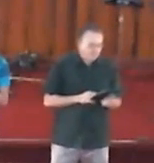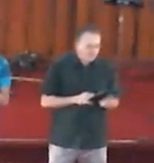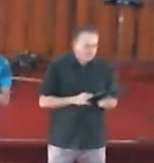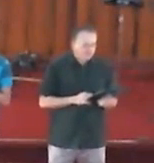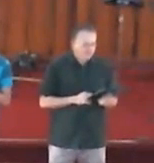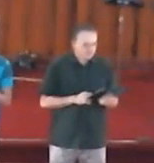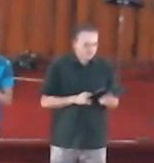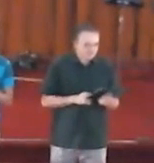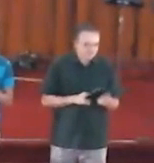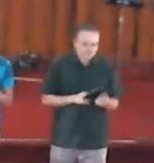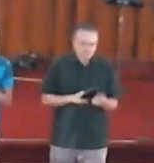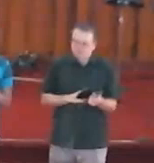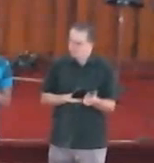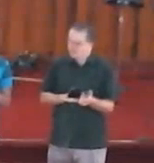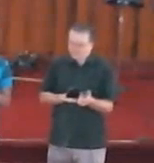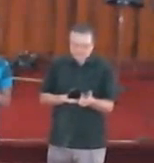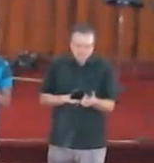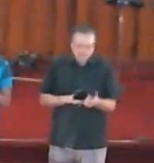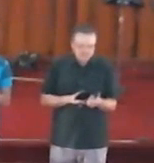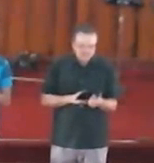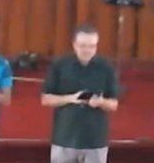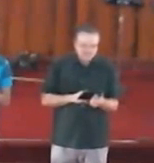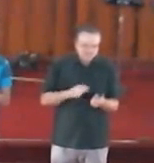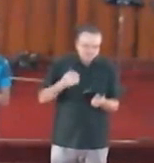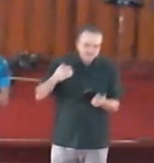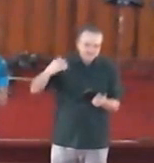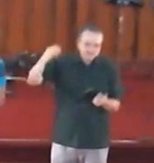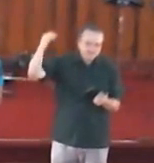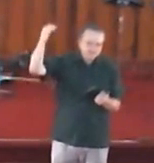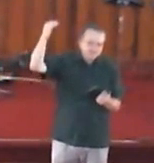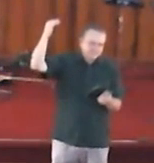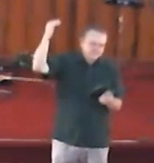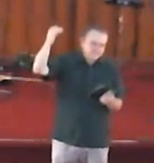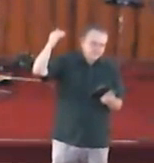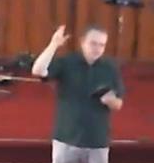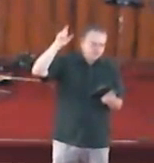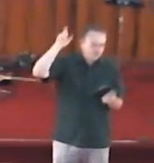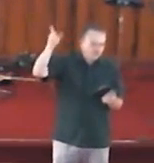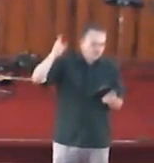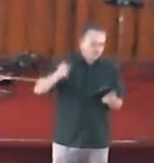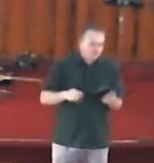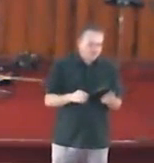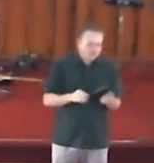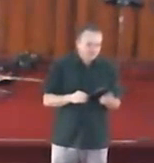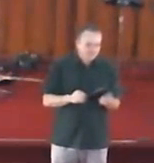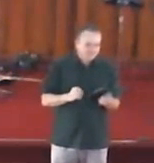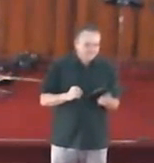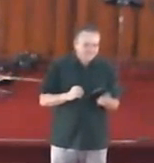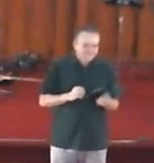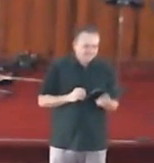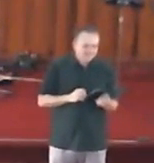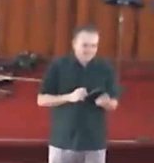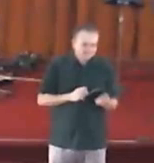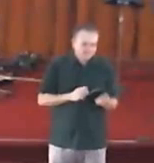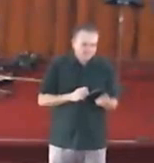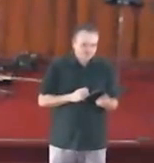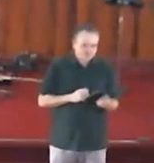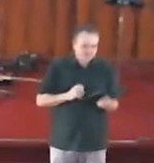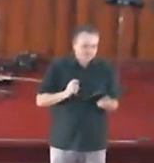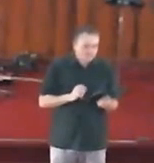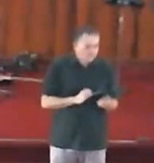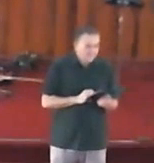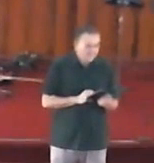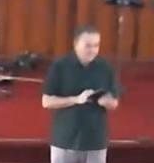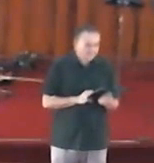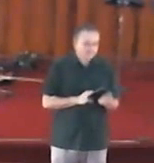todos juntos en un mismo lugar. De repente vino del cielo un ruido como una violenta ráfaga de viento y